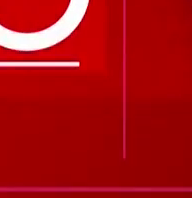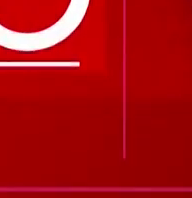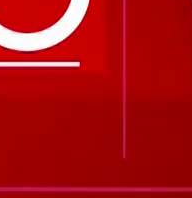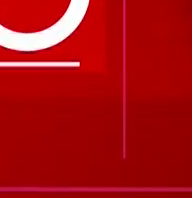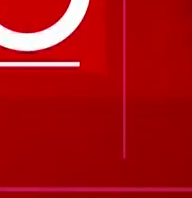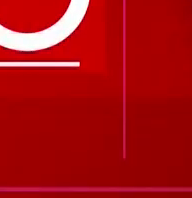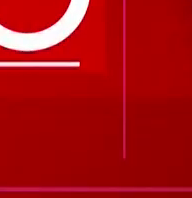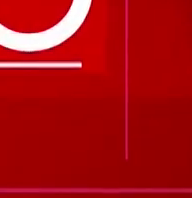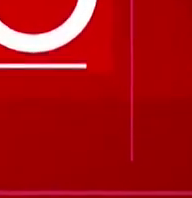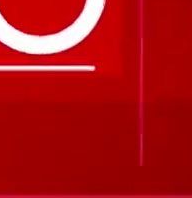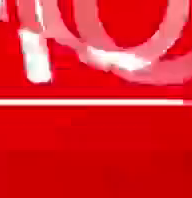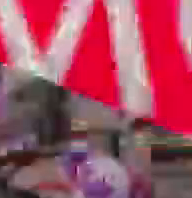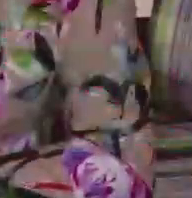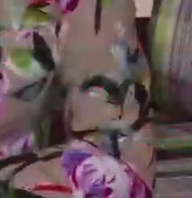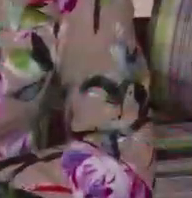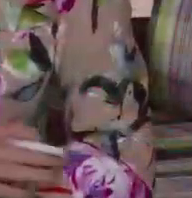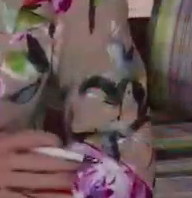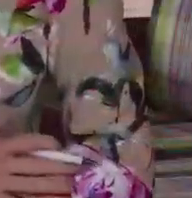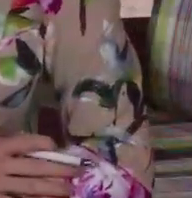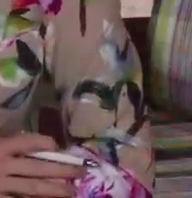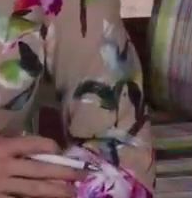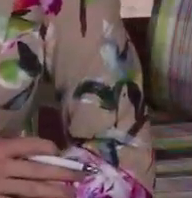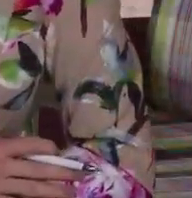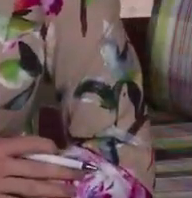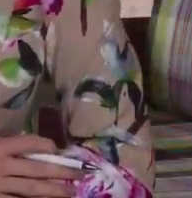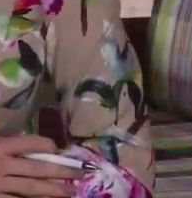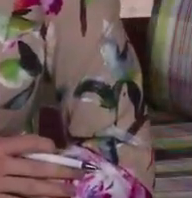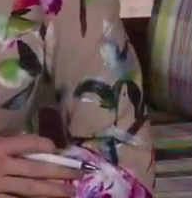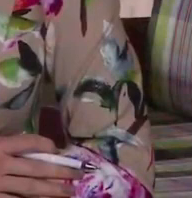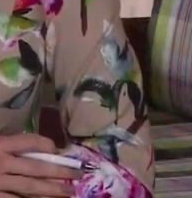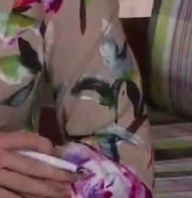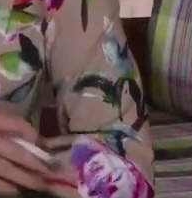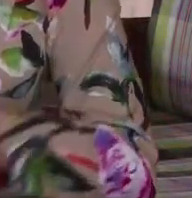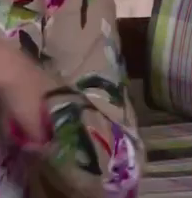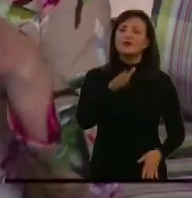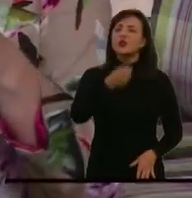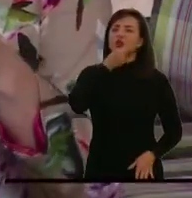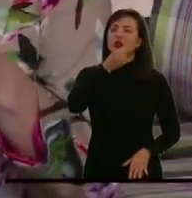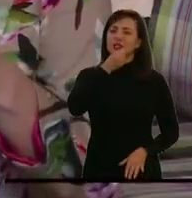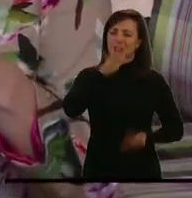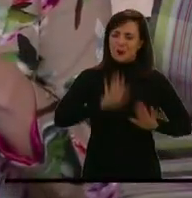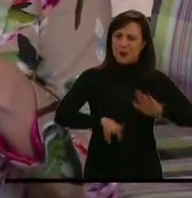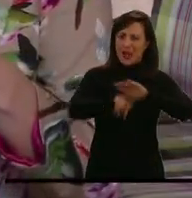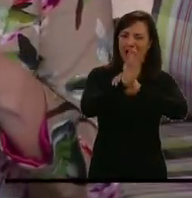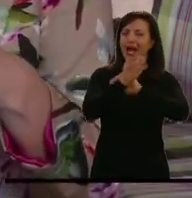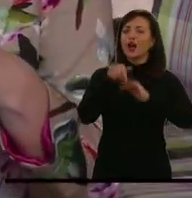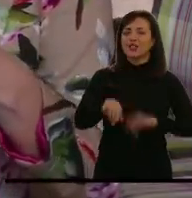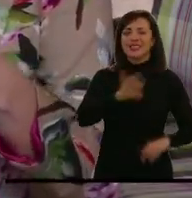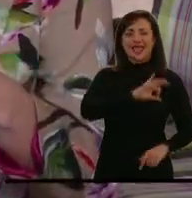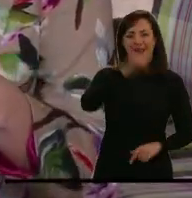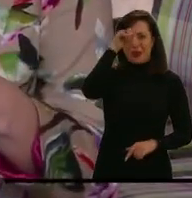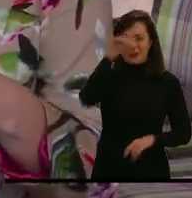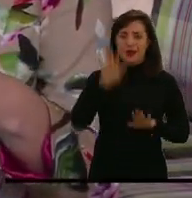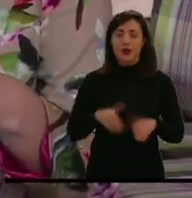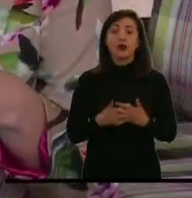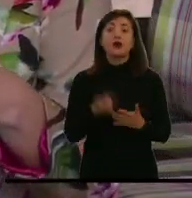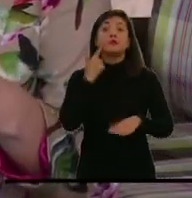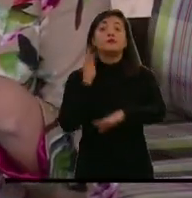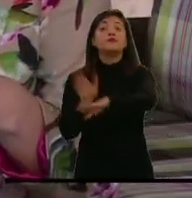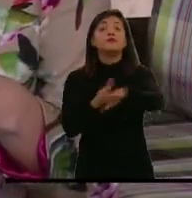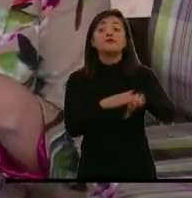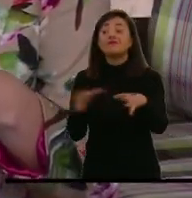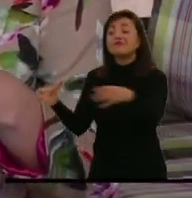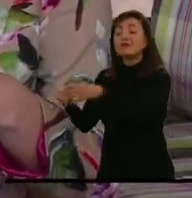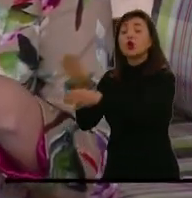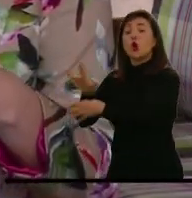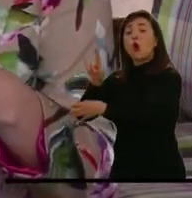lo último en Noticias Caracol. Bienvenidos a Noticias Caracol, edición fin de semana. Mucha atención porque la unidad de cuidados